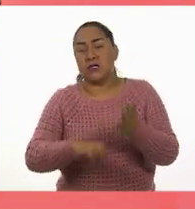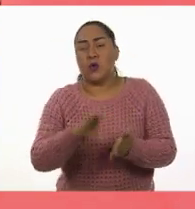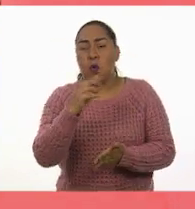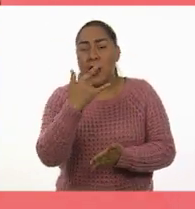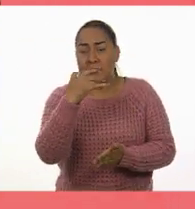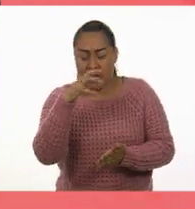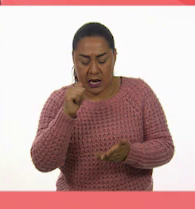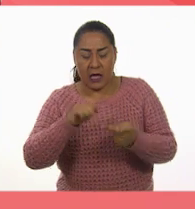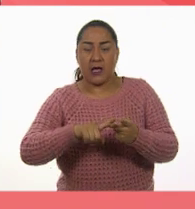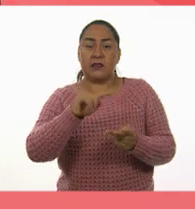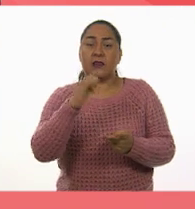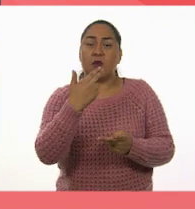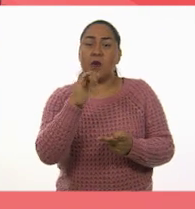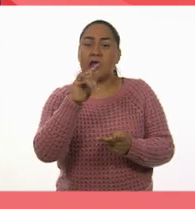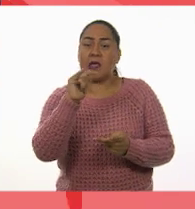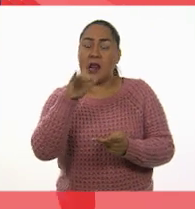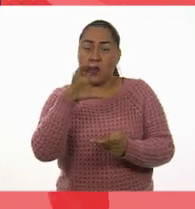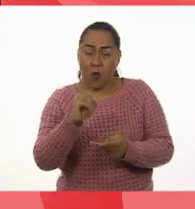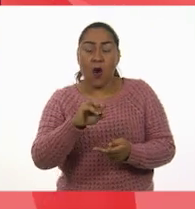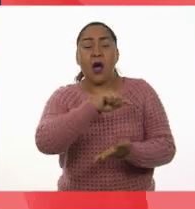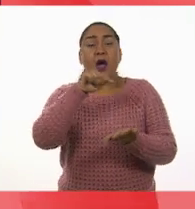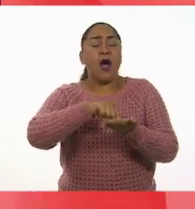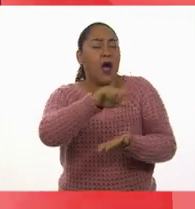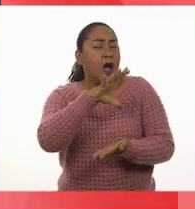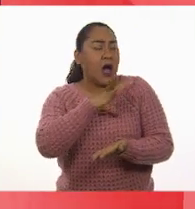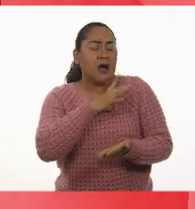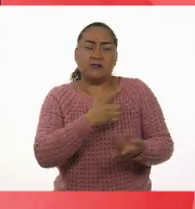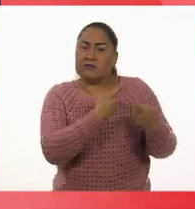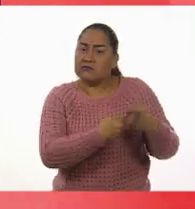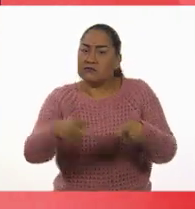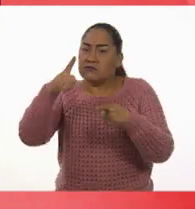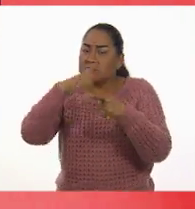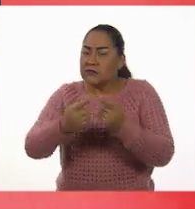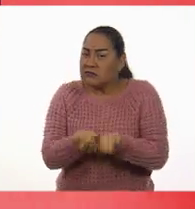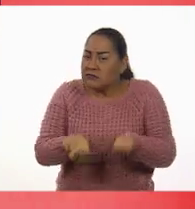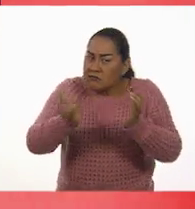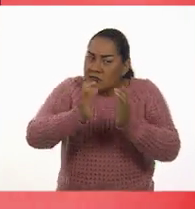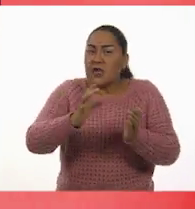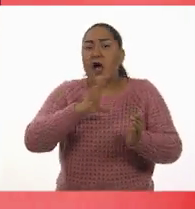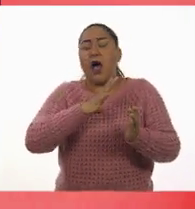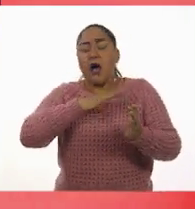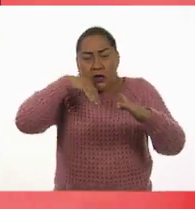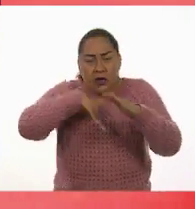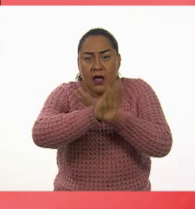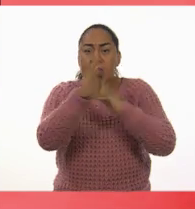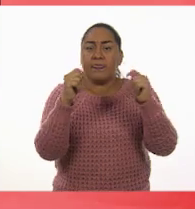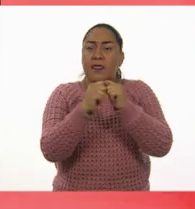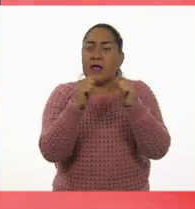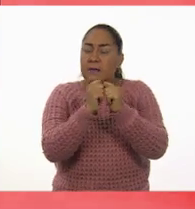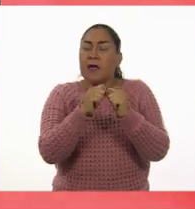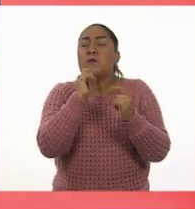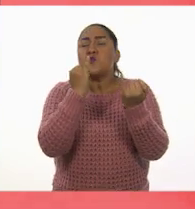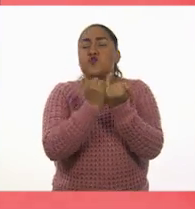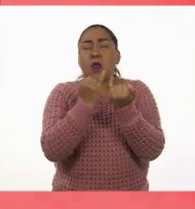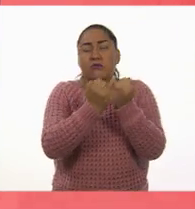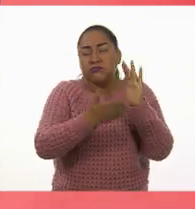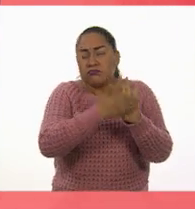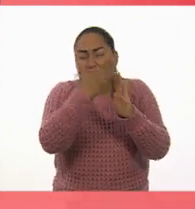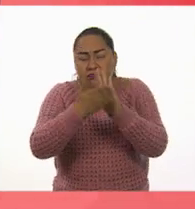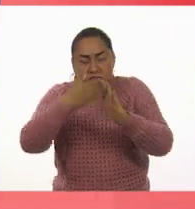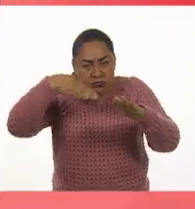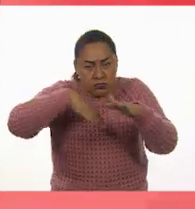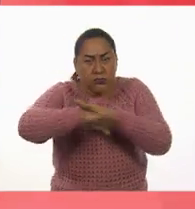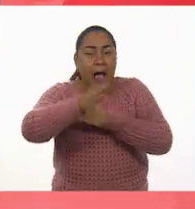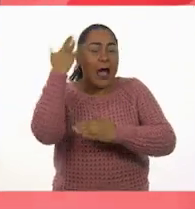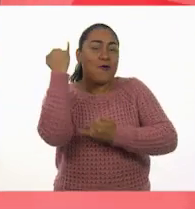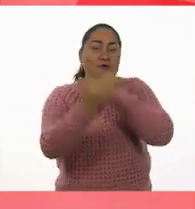y Tehuacalco, donde se encuentran decenas de vestigios, desde templos ceremoniales hasta la estructura donde practicaban